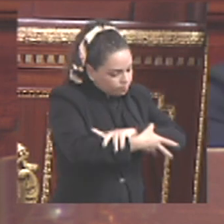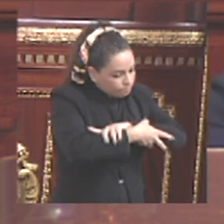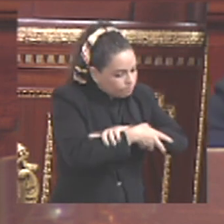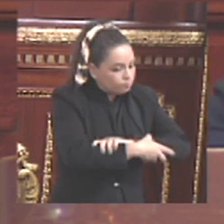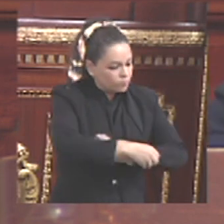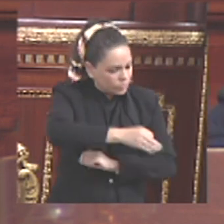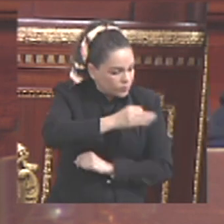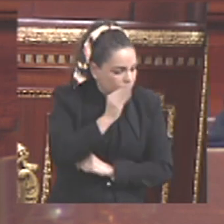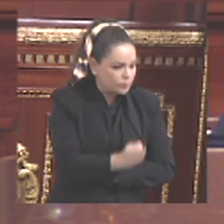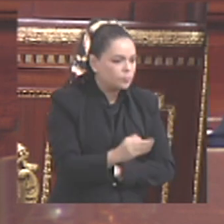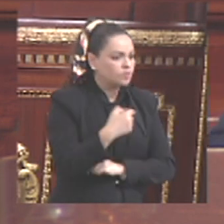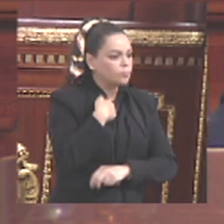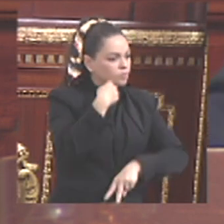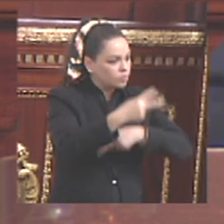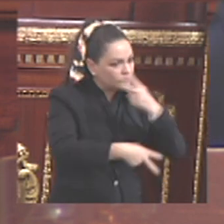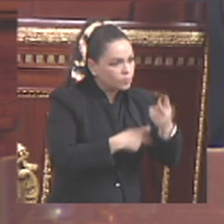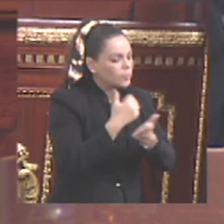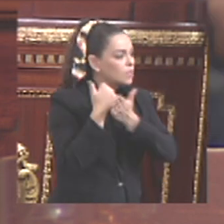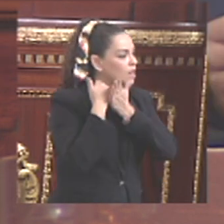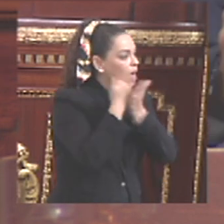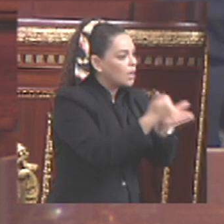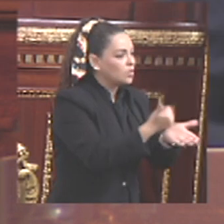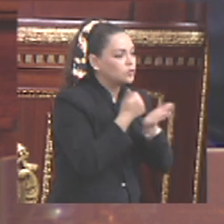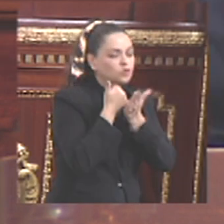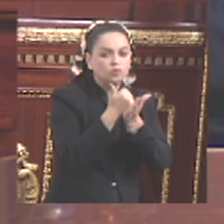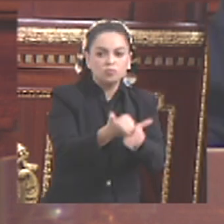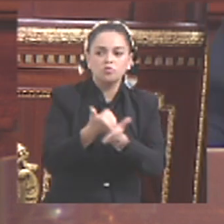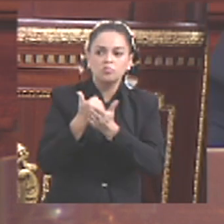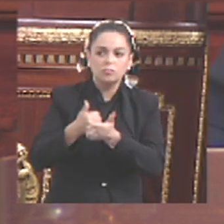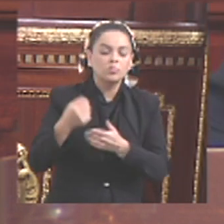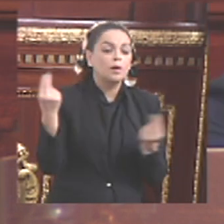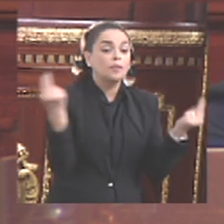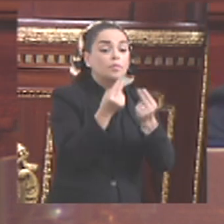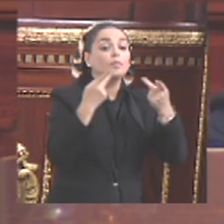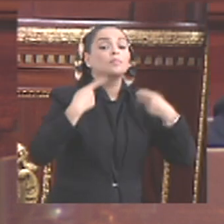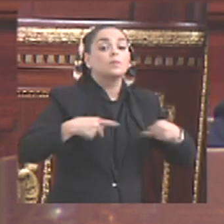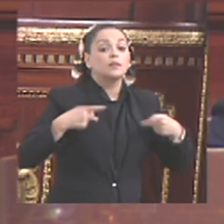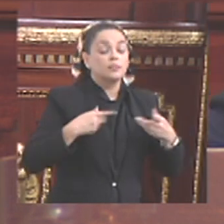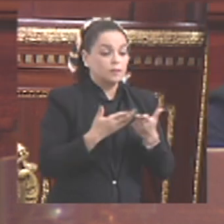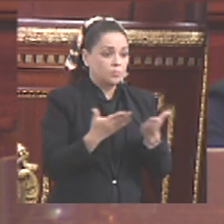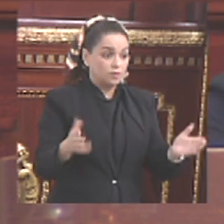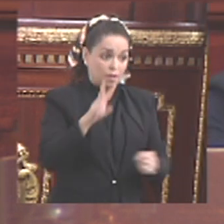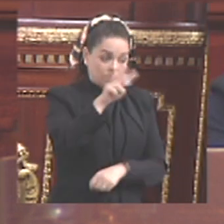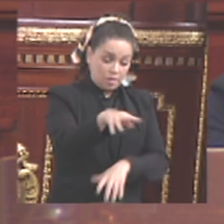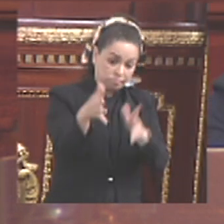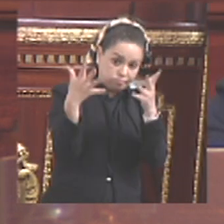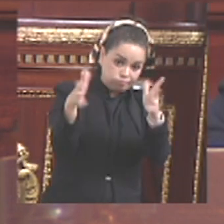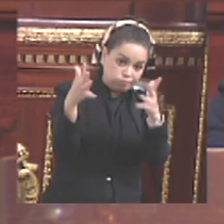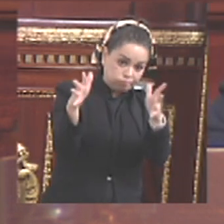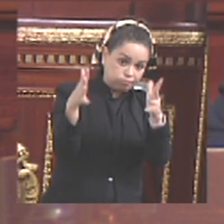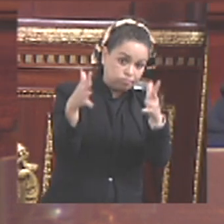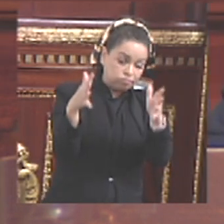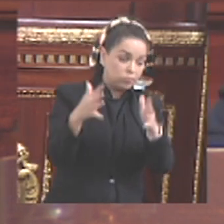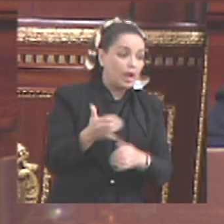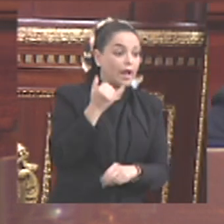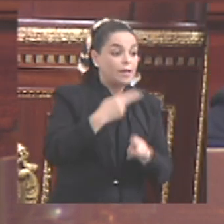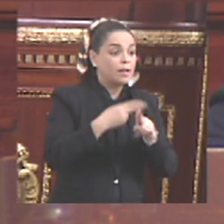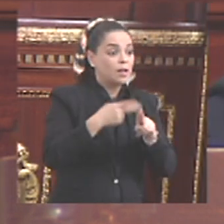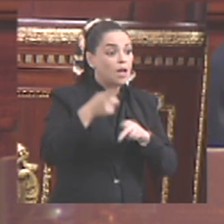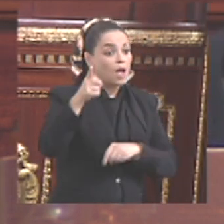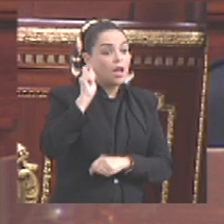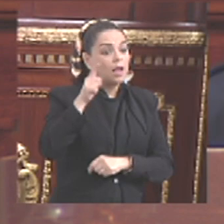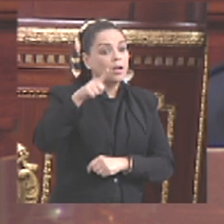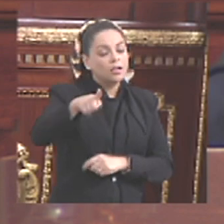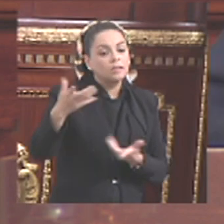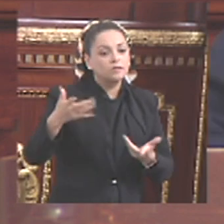y apoyar a un habitante de la capital. Mi reconocimiento a los cuerpos de emergencia